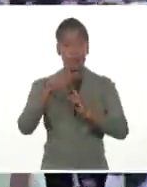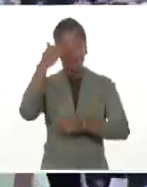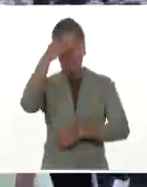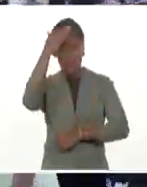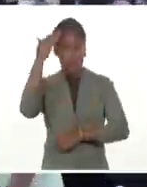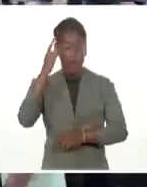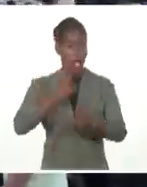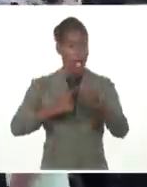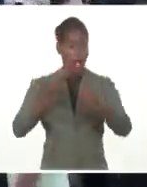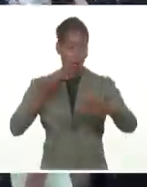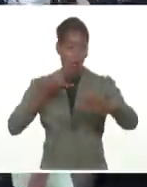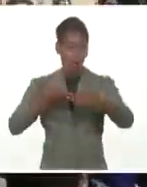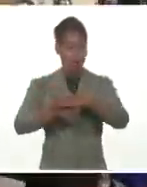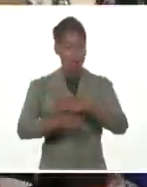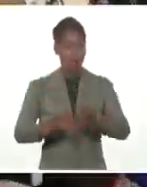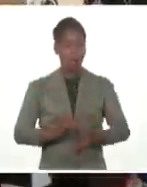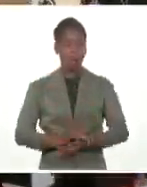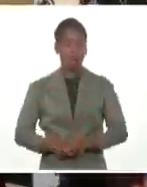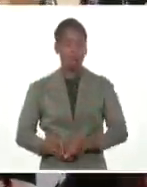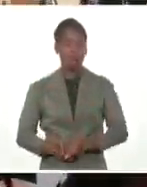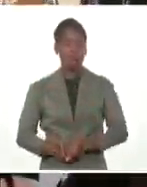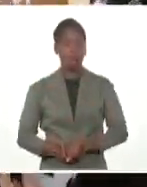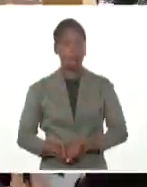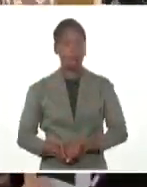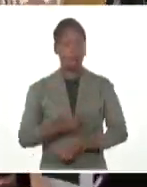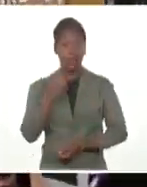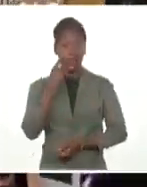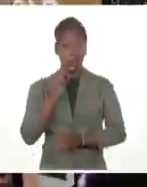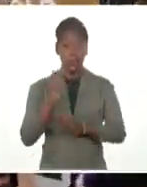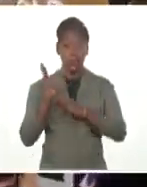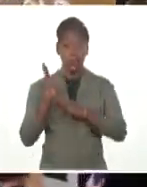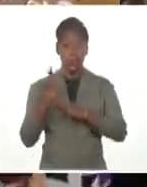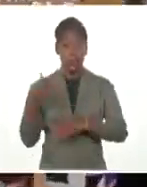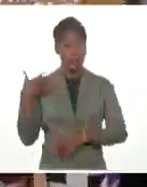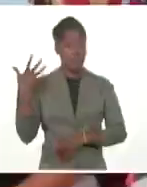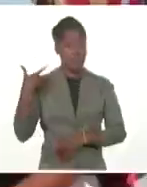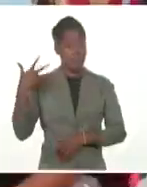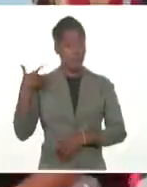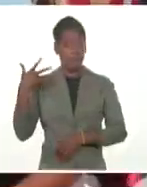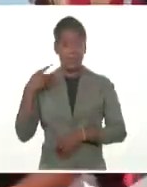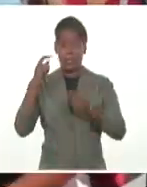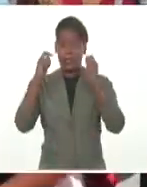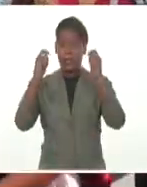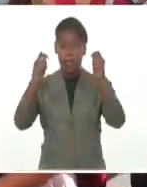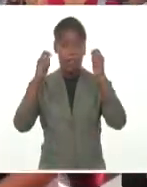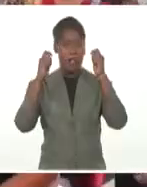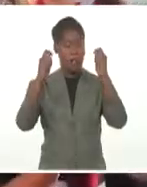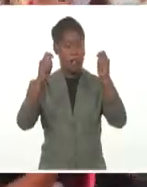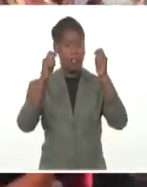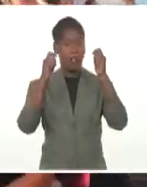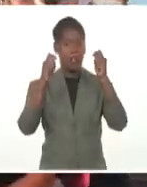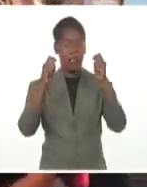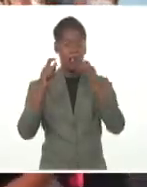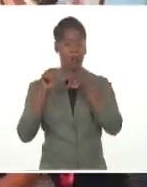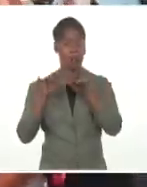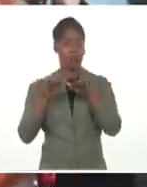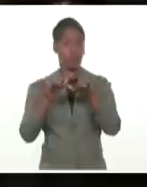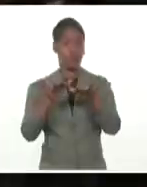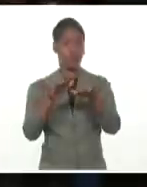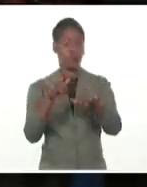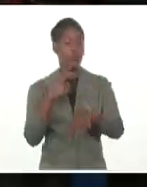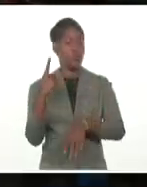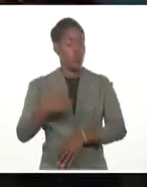brutalidad israelí también ha provocado protestas en varias naciones del mundo. Miles de activistas condenaron los ataques y expresaron